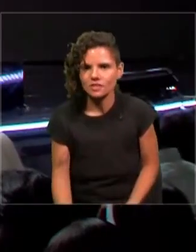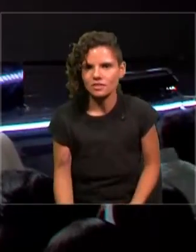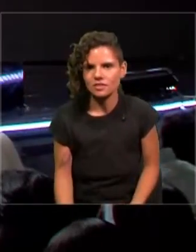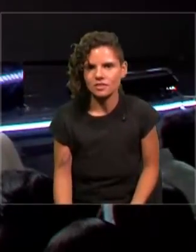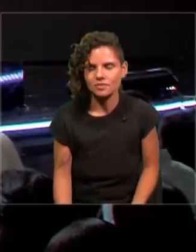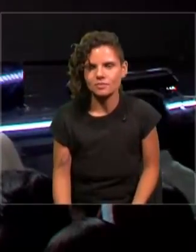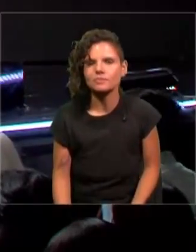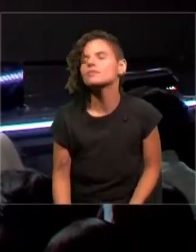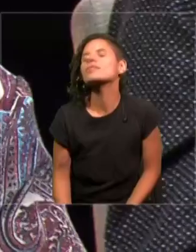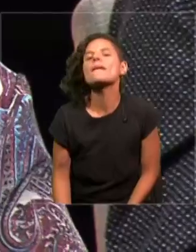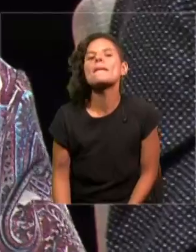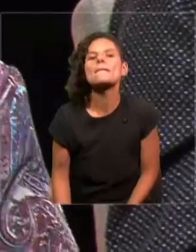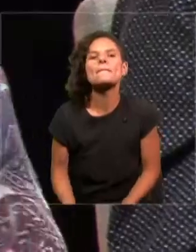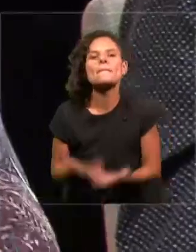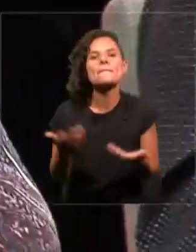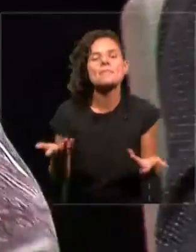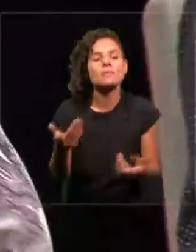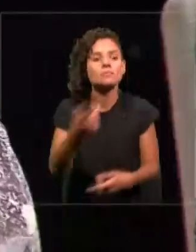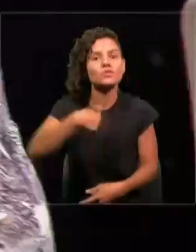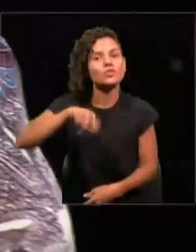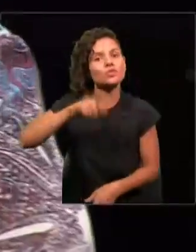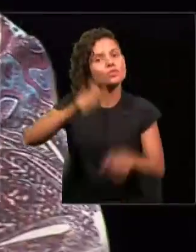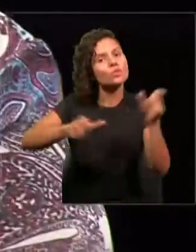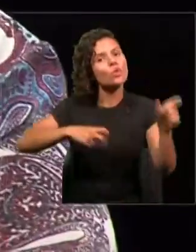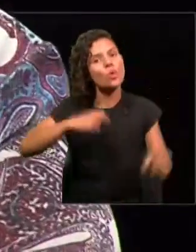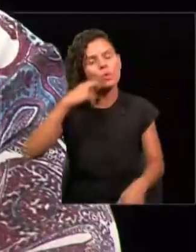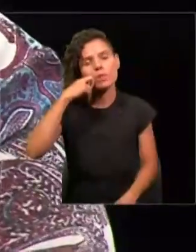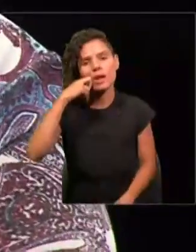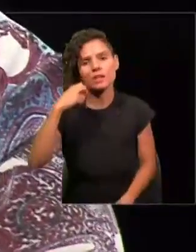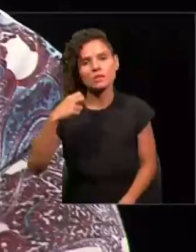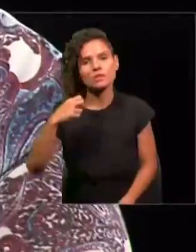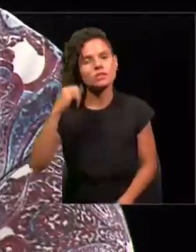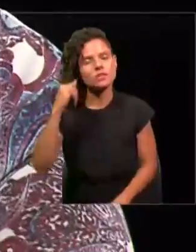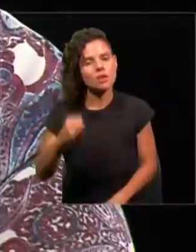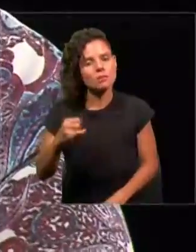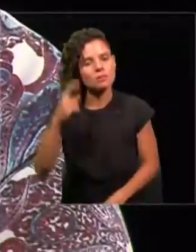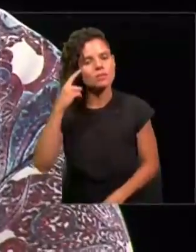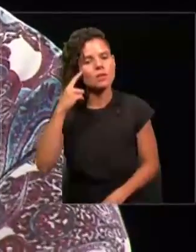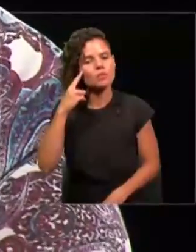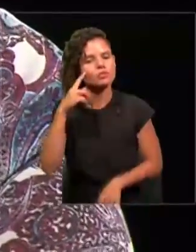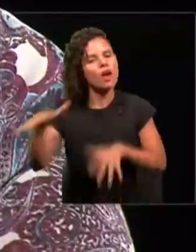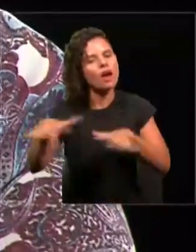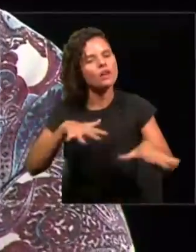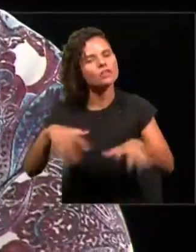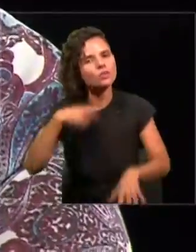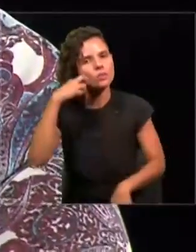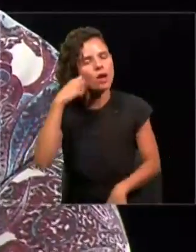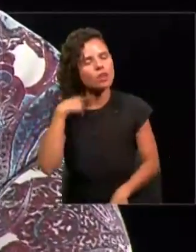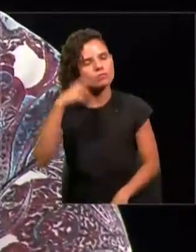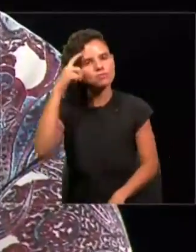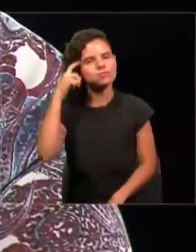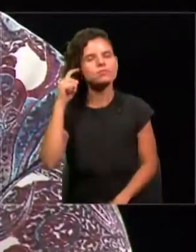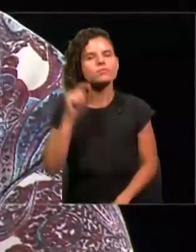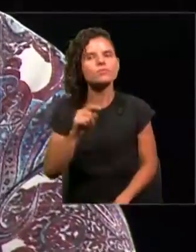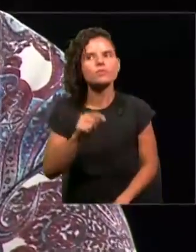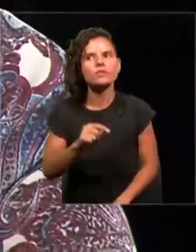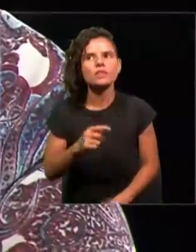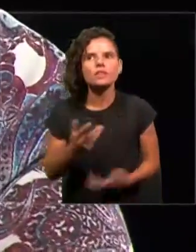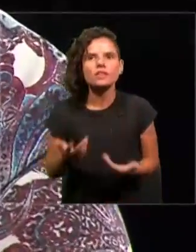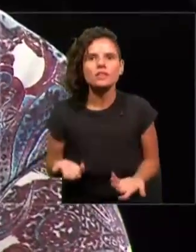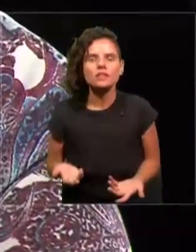fin, pero como somos seres humanos, creemos en la acción humana y vaya a saber, en fin,